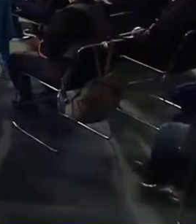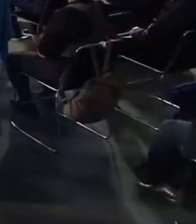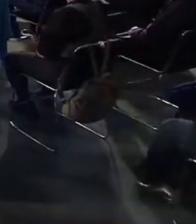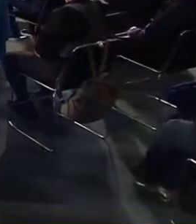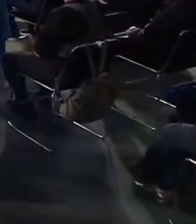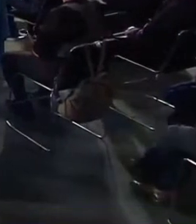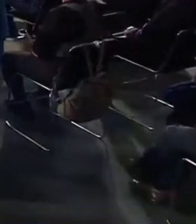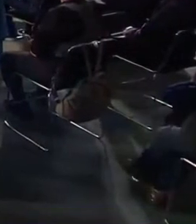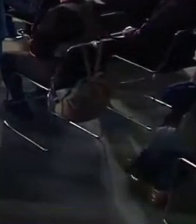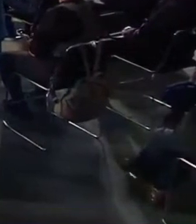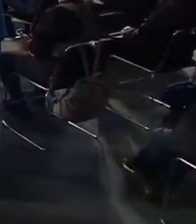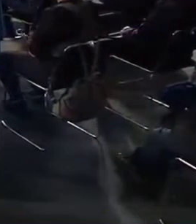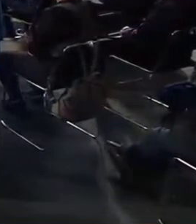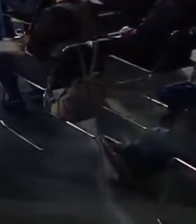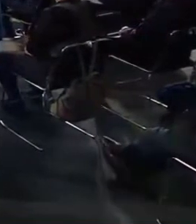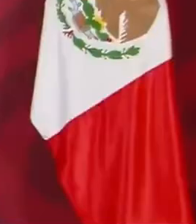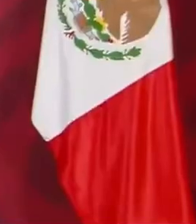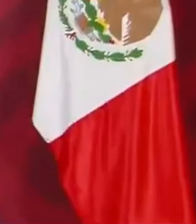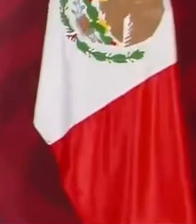en el extranjero